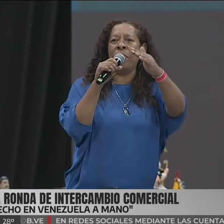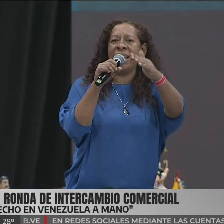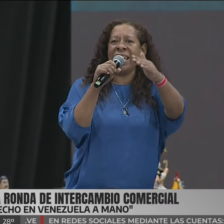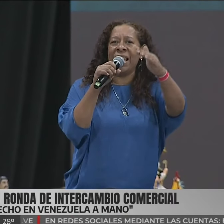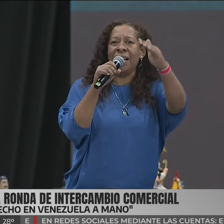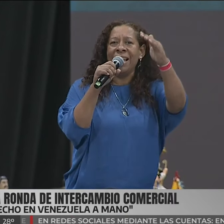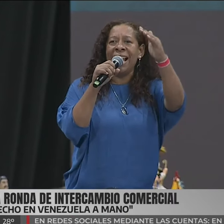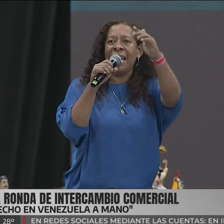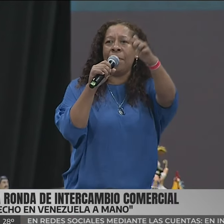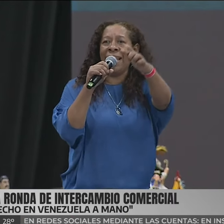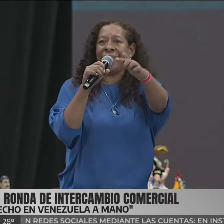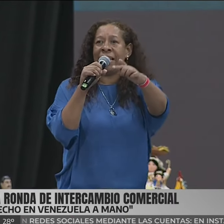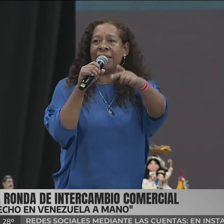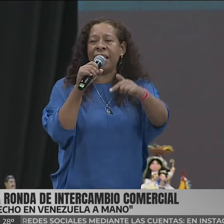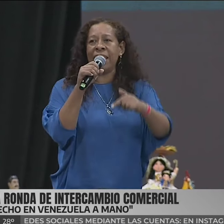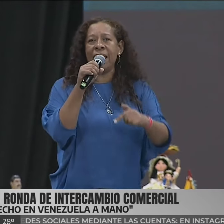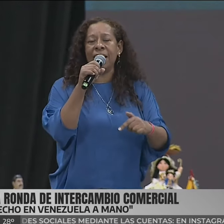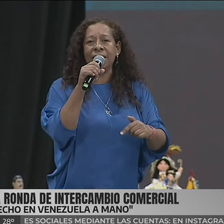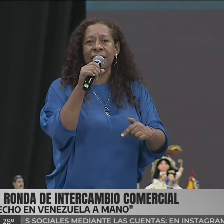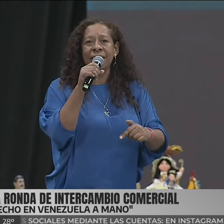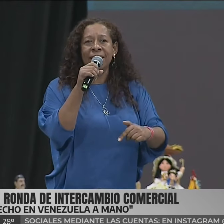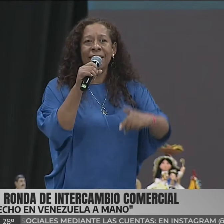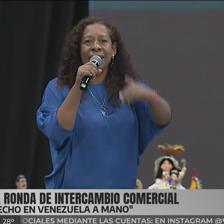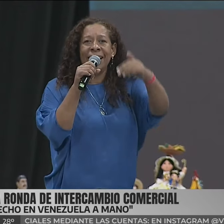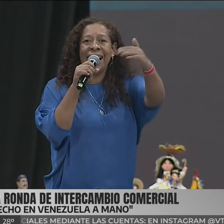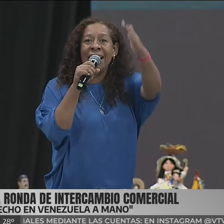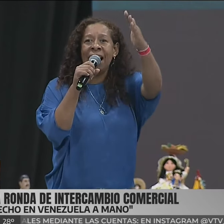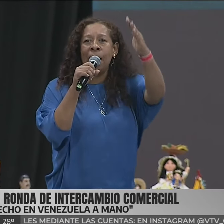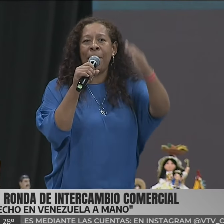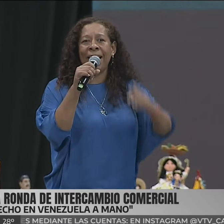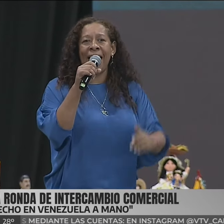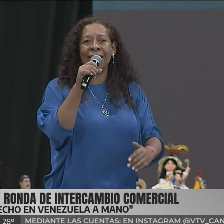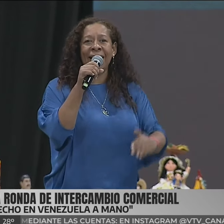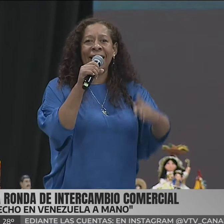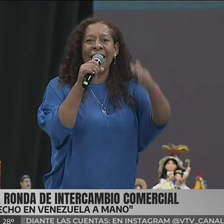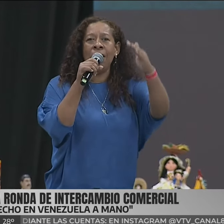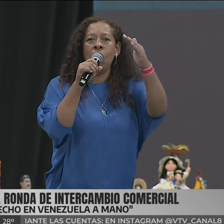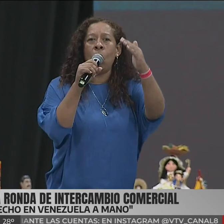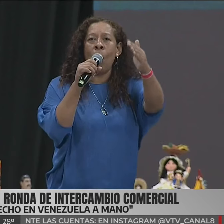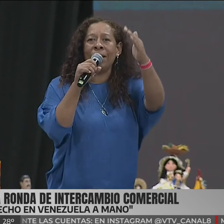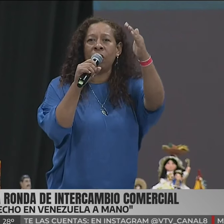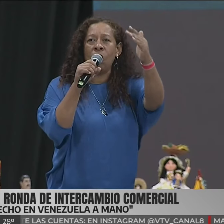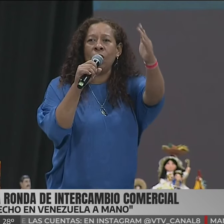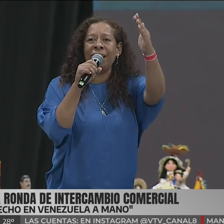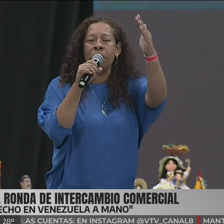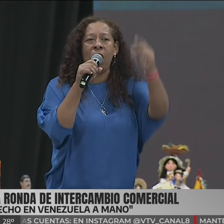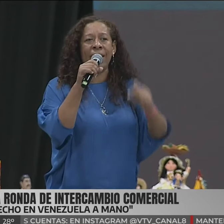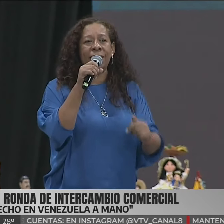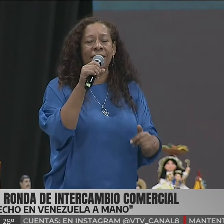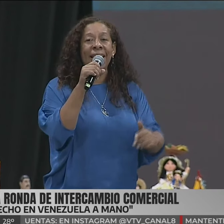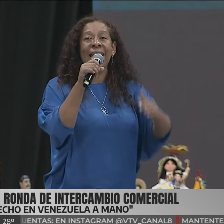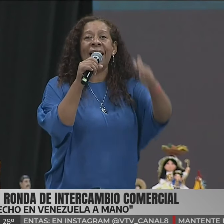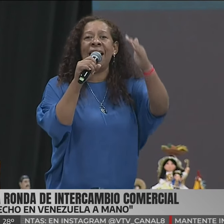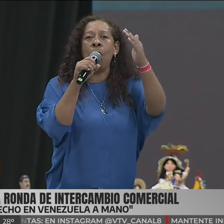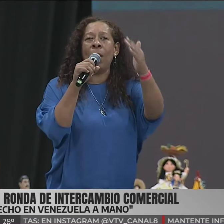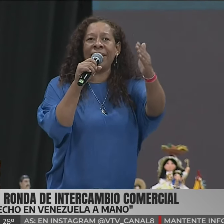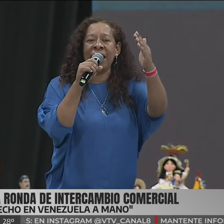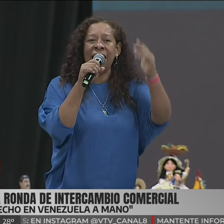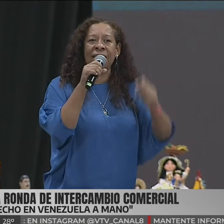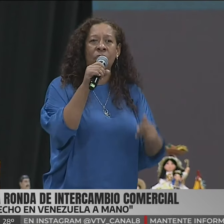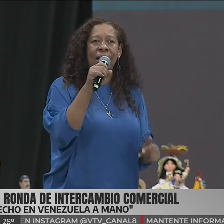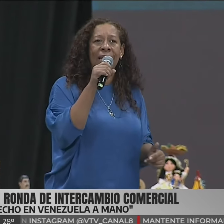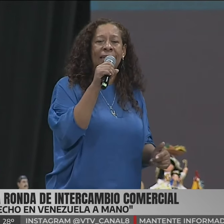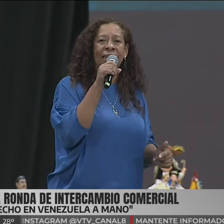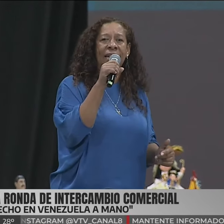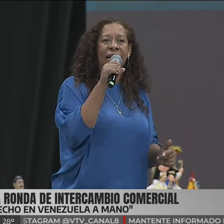la orfebrería, en la metalistería, en las alpargatas, en los cuatros, los tambores, en la